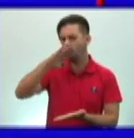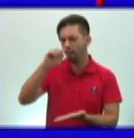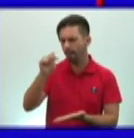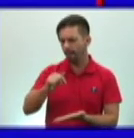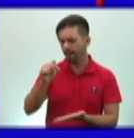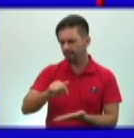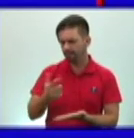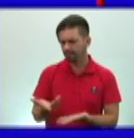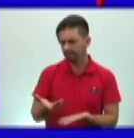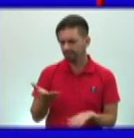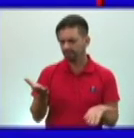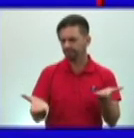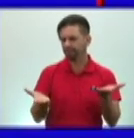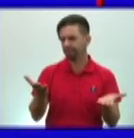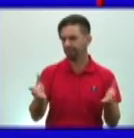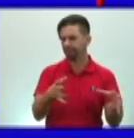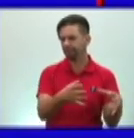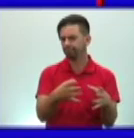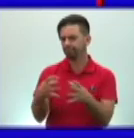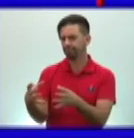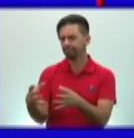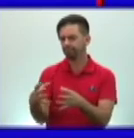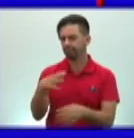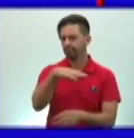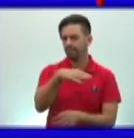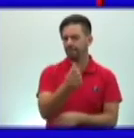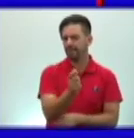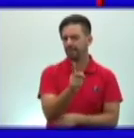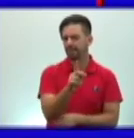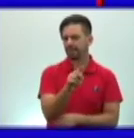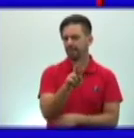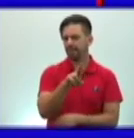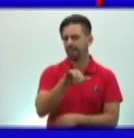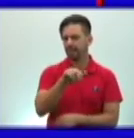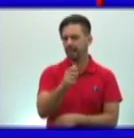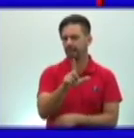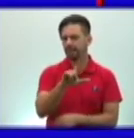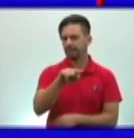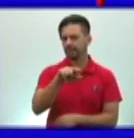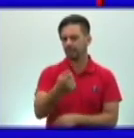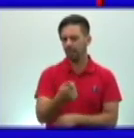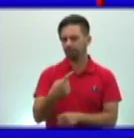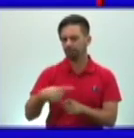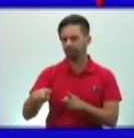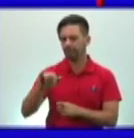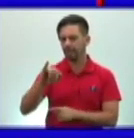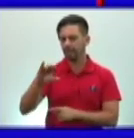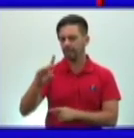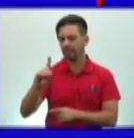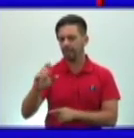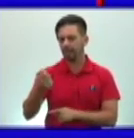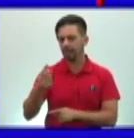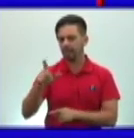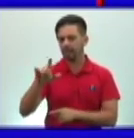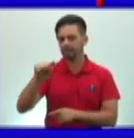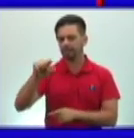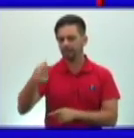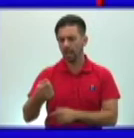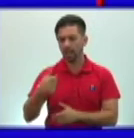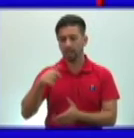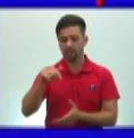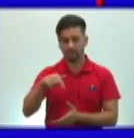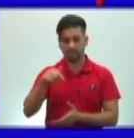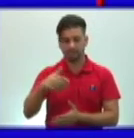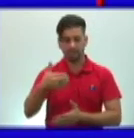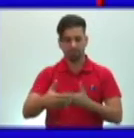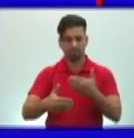materialistas y del otro lado el idealismo. Hay un proceso, una estrategia económico-social de Cuba